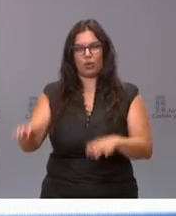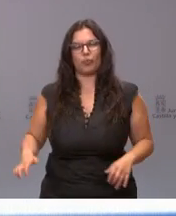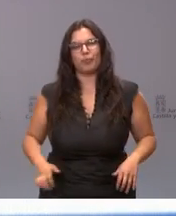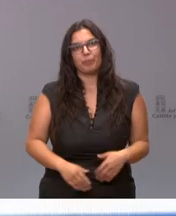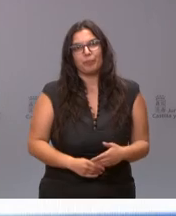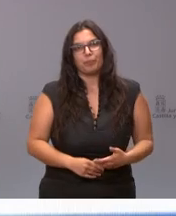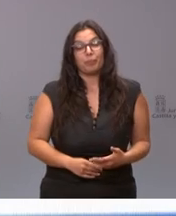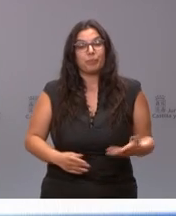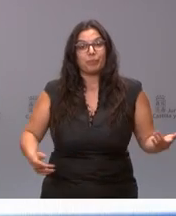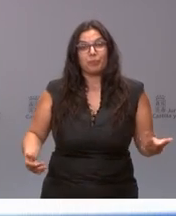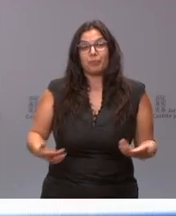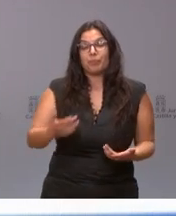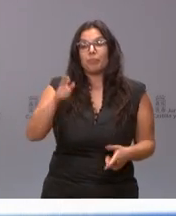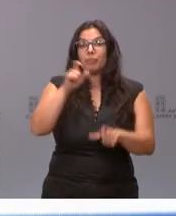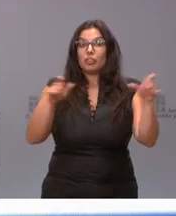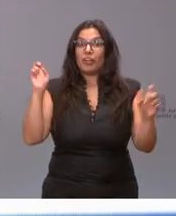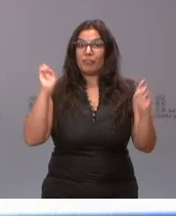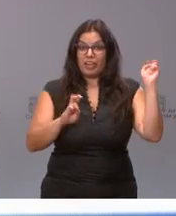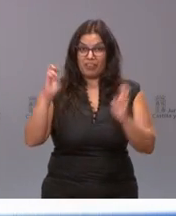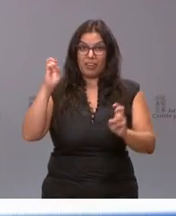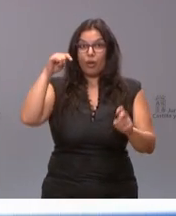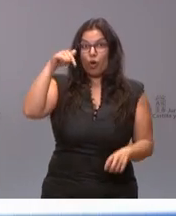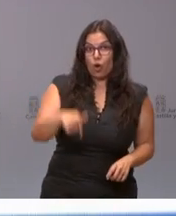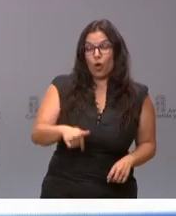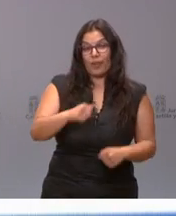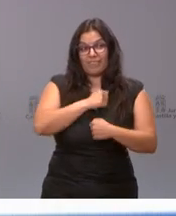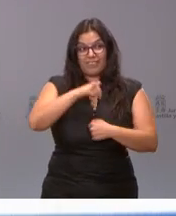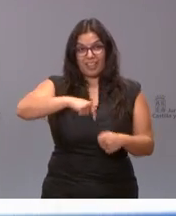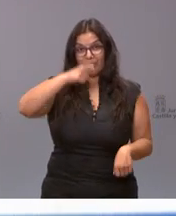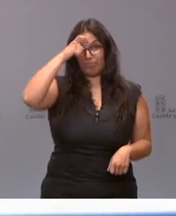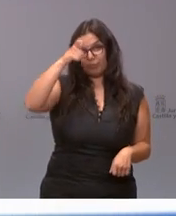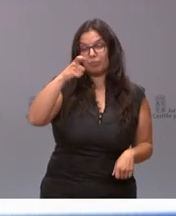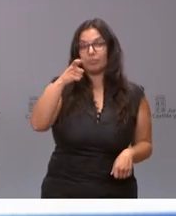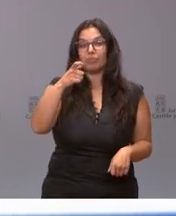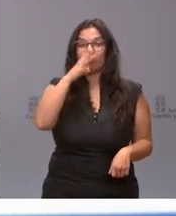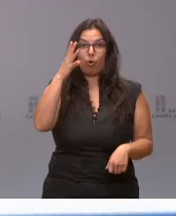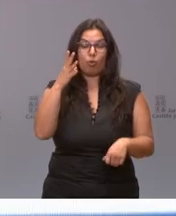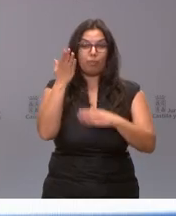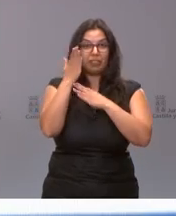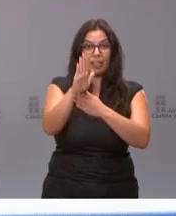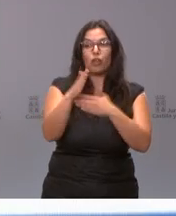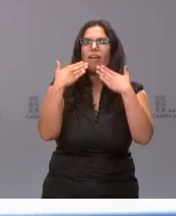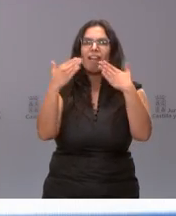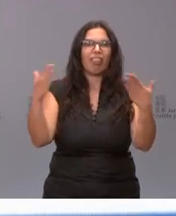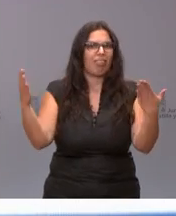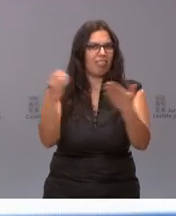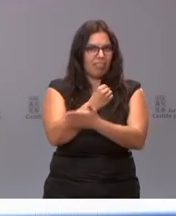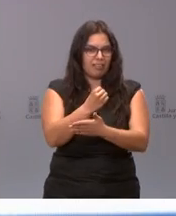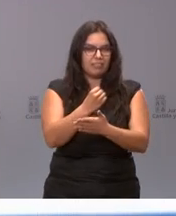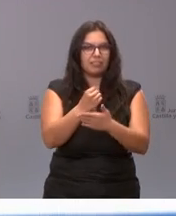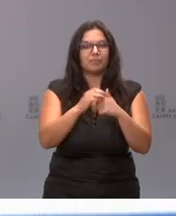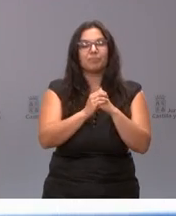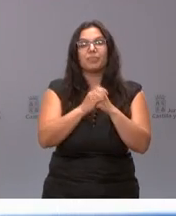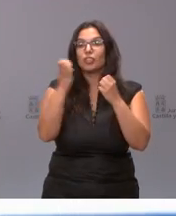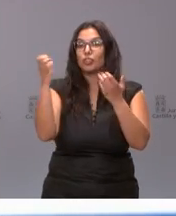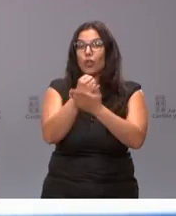Y a quienes se han acercado hoy a nuestra querida villa con motivo de esta presentación, muchísimas gracias. Sed